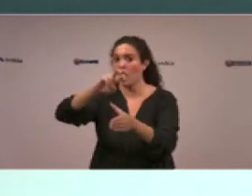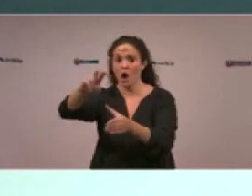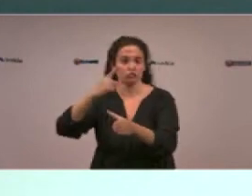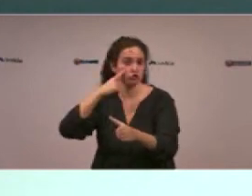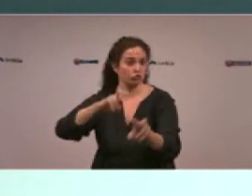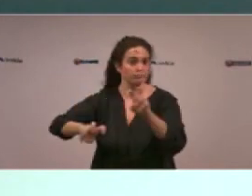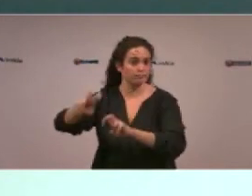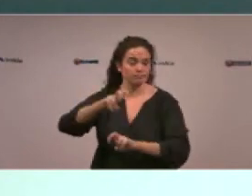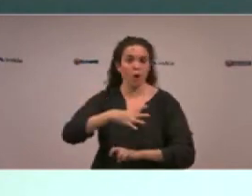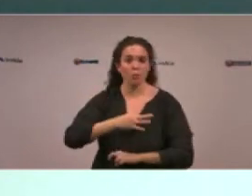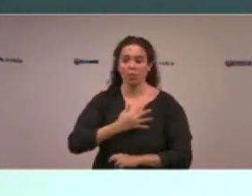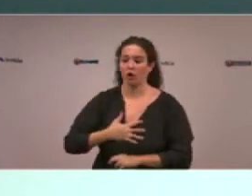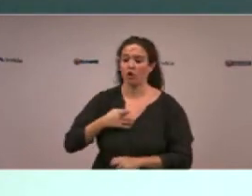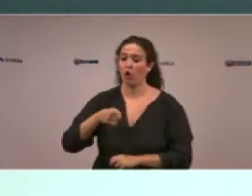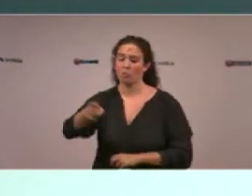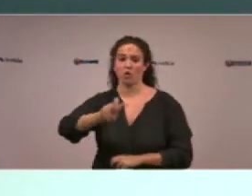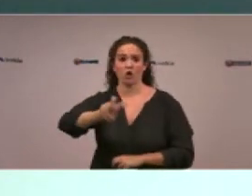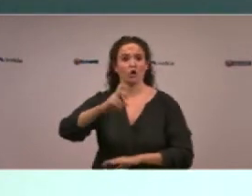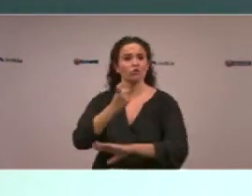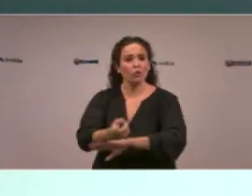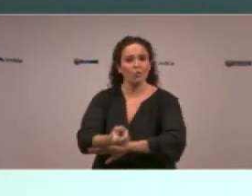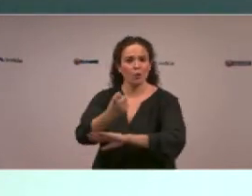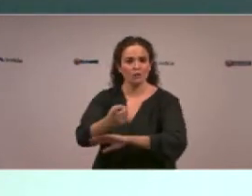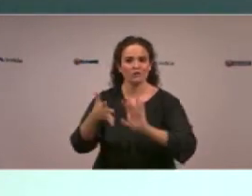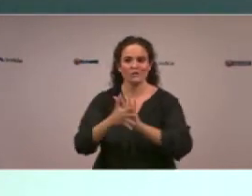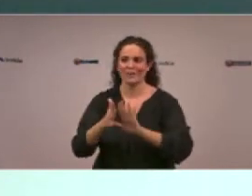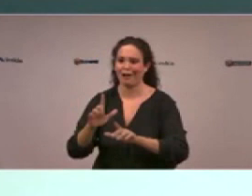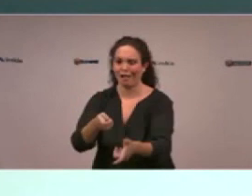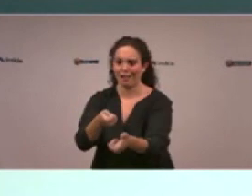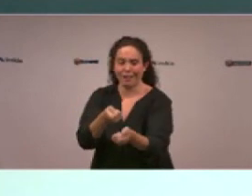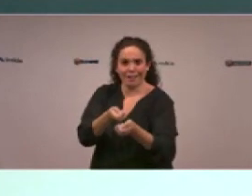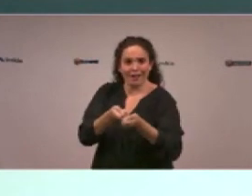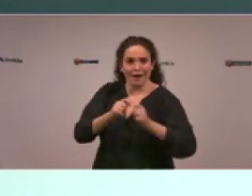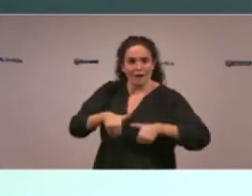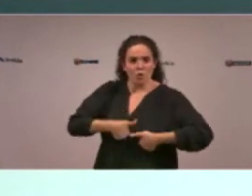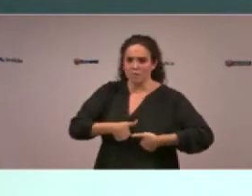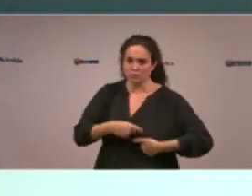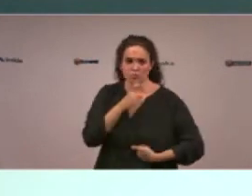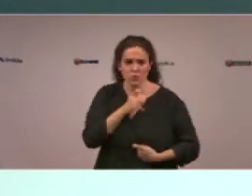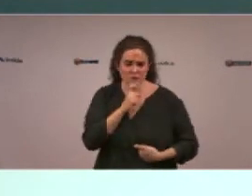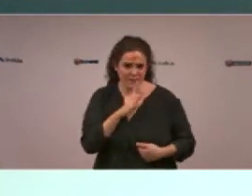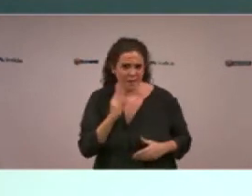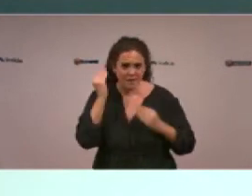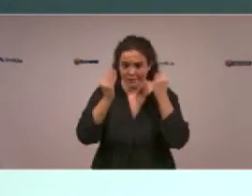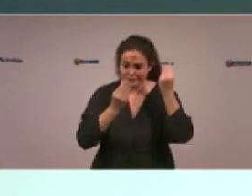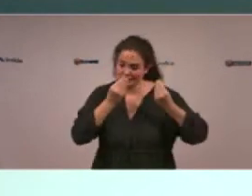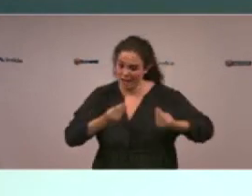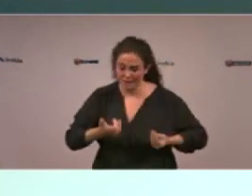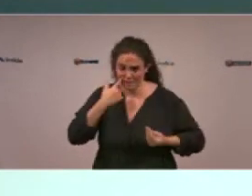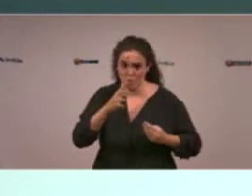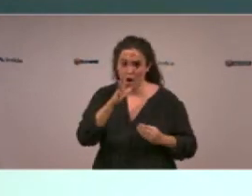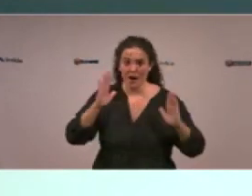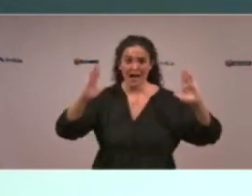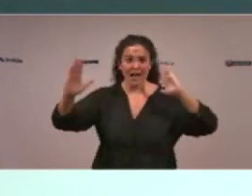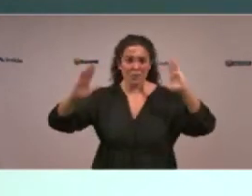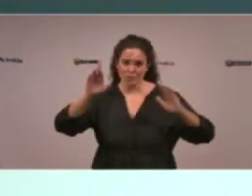suficientemente cómodo y a gusto en ese otro puerto y sea muy difícil traerlo de vuelta. Bueno, yo creo que tenemos que hacer esas reflexiones en un momento en el que,